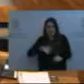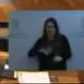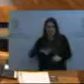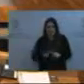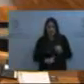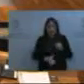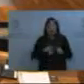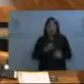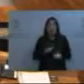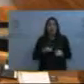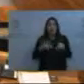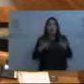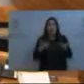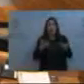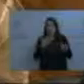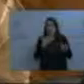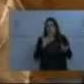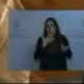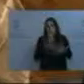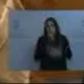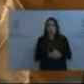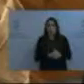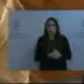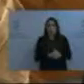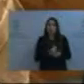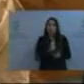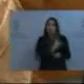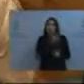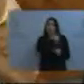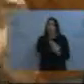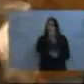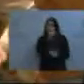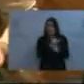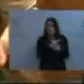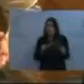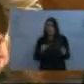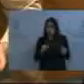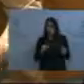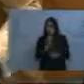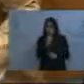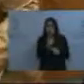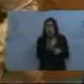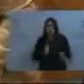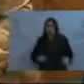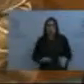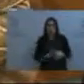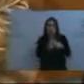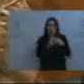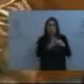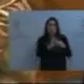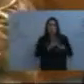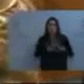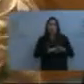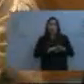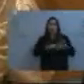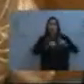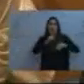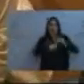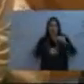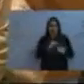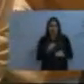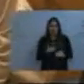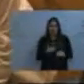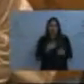Paso cierto es incorporarlo en el presupuesto, tener un presupuesto para ser capaces de hacer la obra, tener